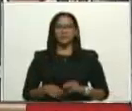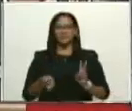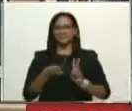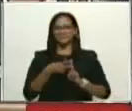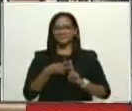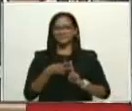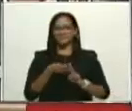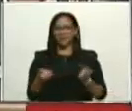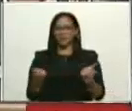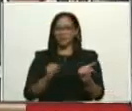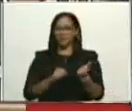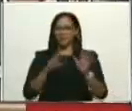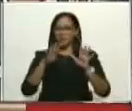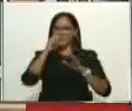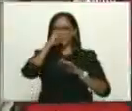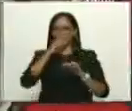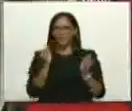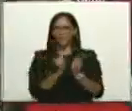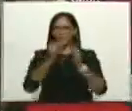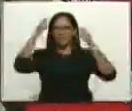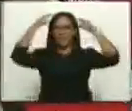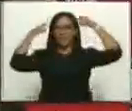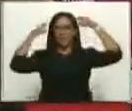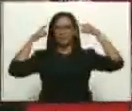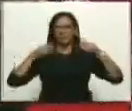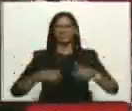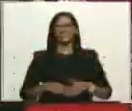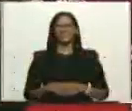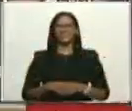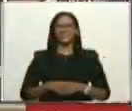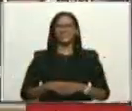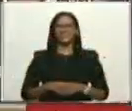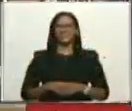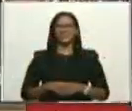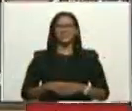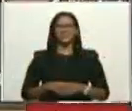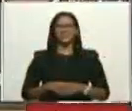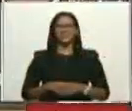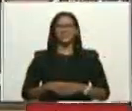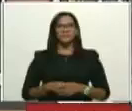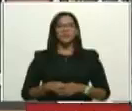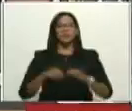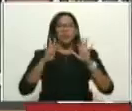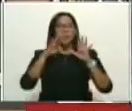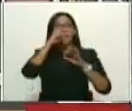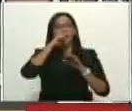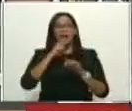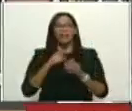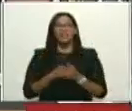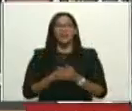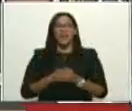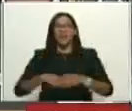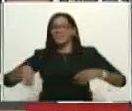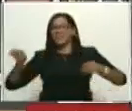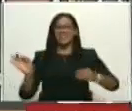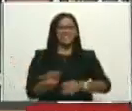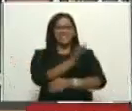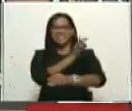Numeral el mazo 9 años con Chávez. 9 años, que viene la orquesta y viene la...